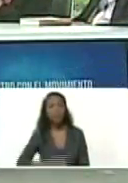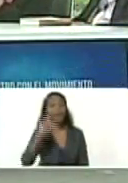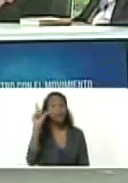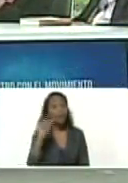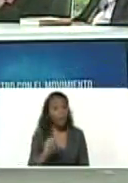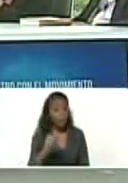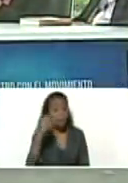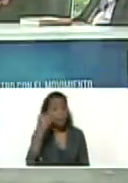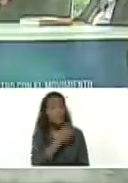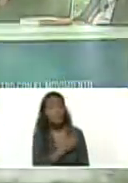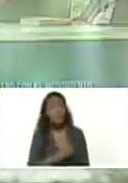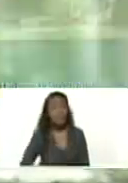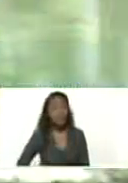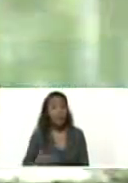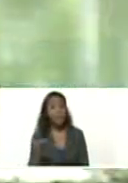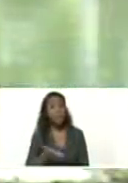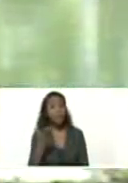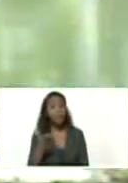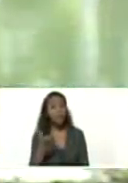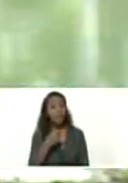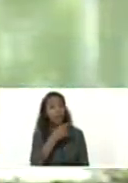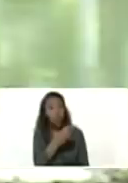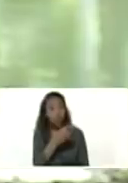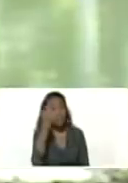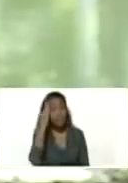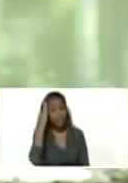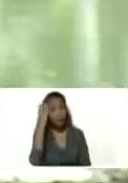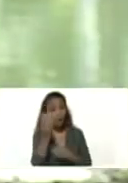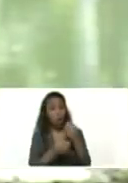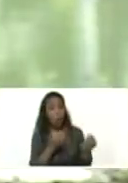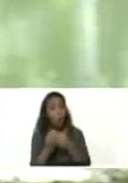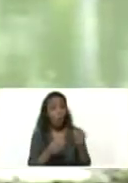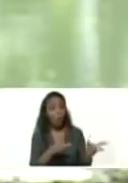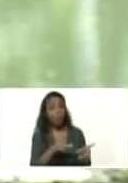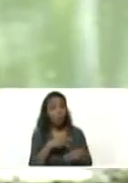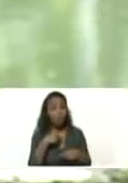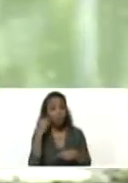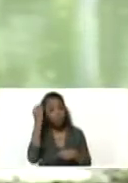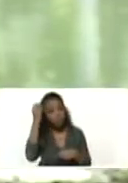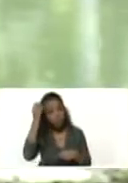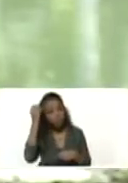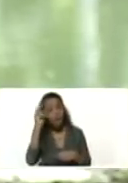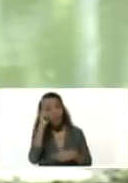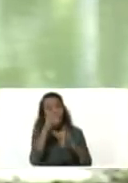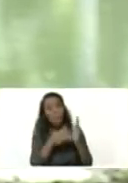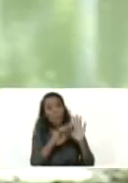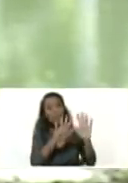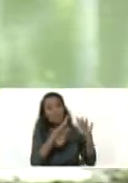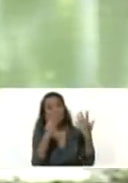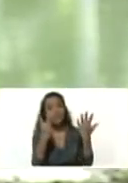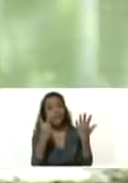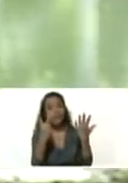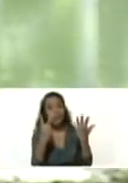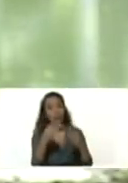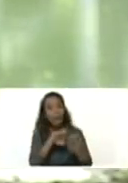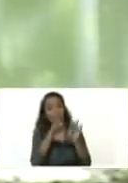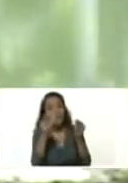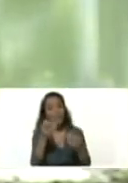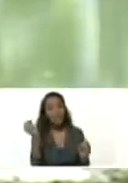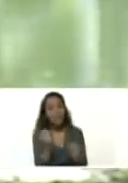presidente, es importante que usted tome en consideración que desde el 2017 que venimos trabajando las mesas de